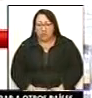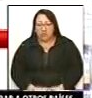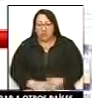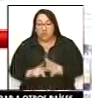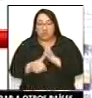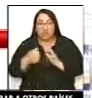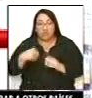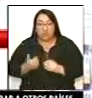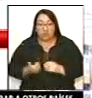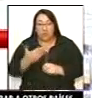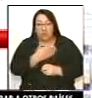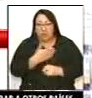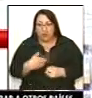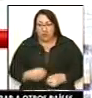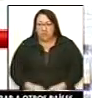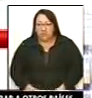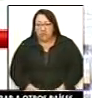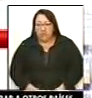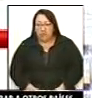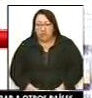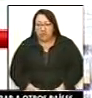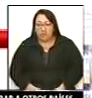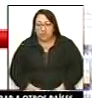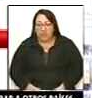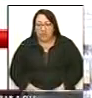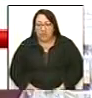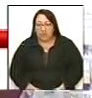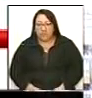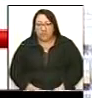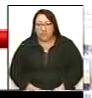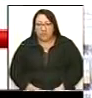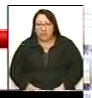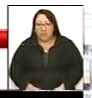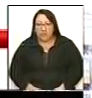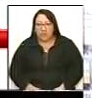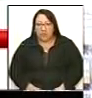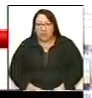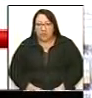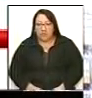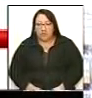señora presidenta, congresistas,